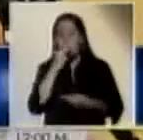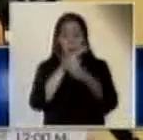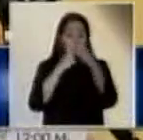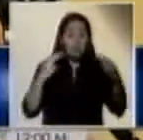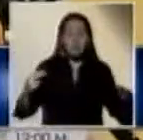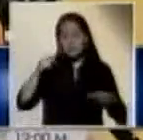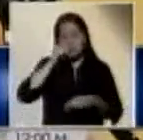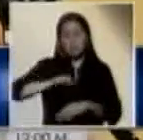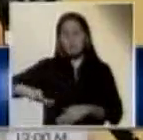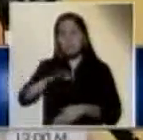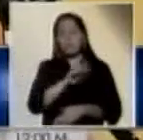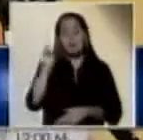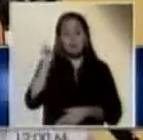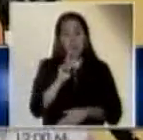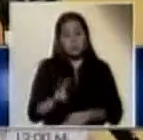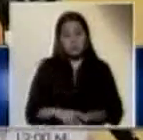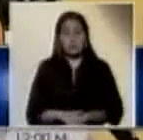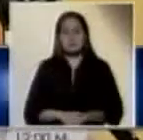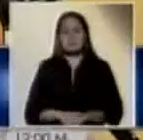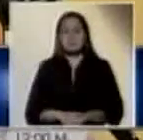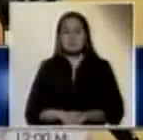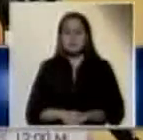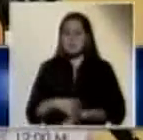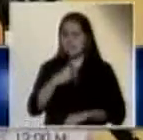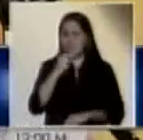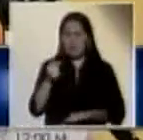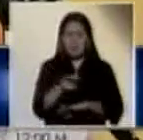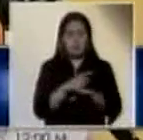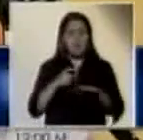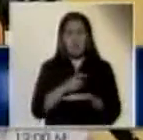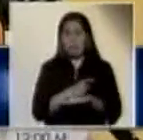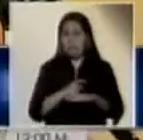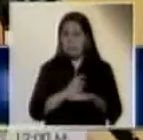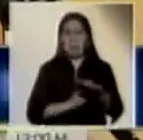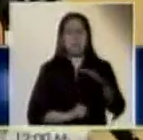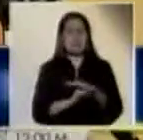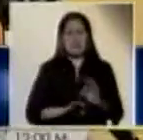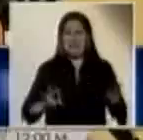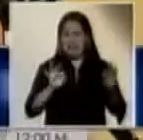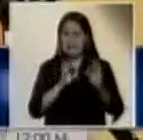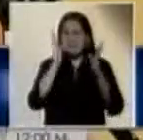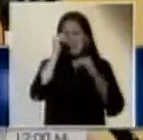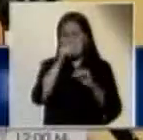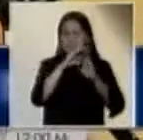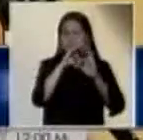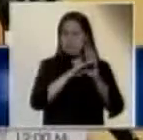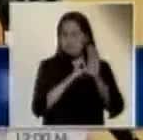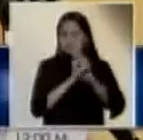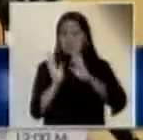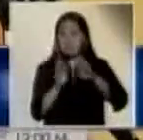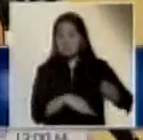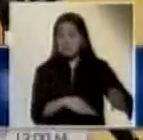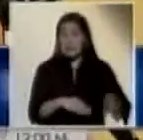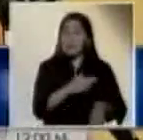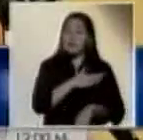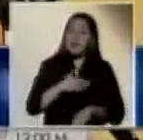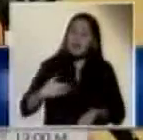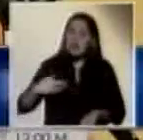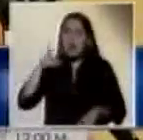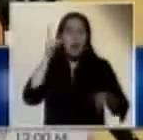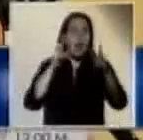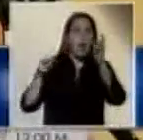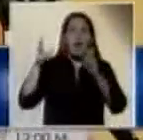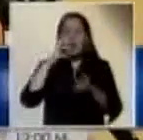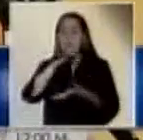comprometidos, es con el pueblo de Venezuela, no con este gobierno en términos de atender a su agenda. Y la gente lo que nos quiere escuchar hablando es de